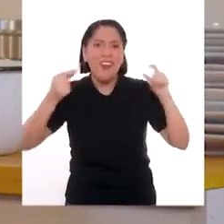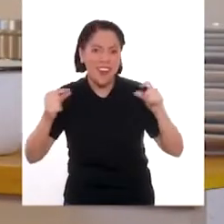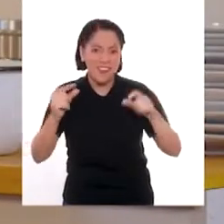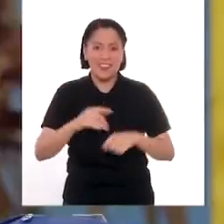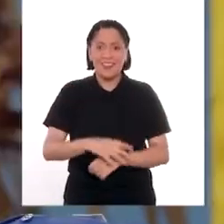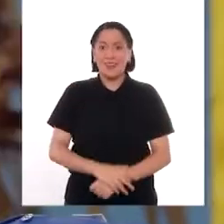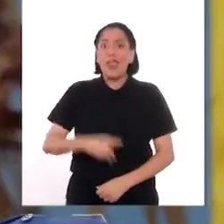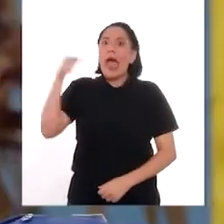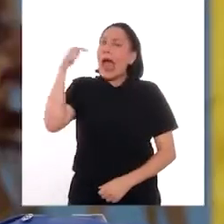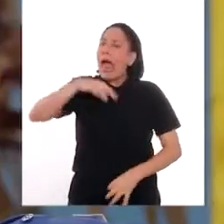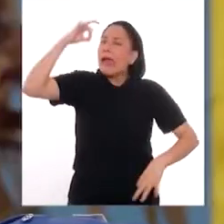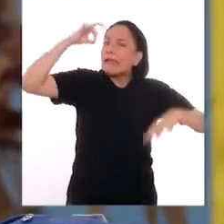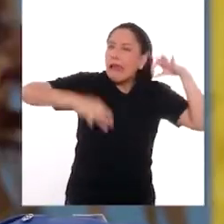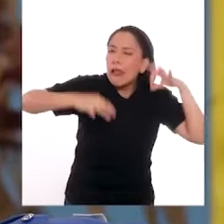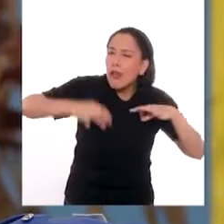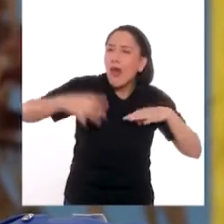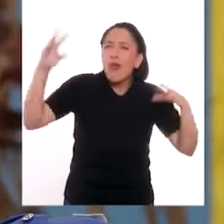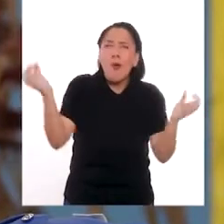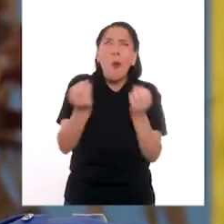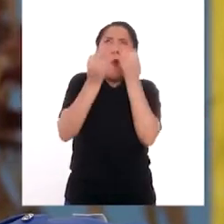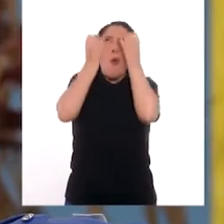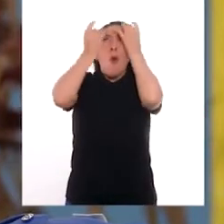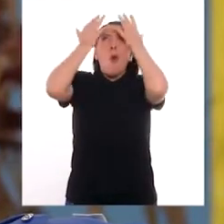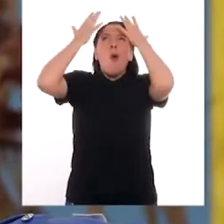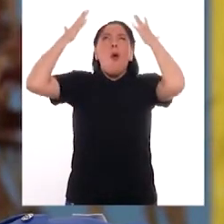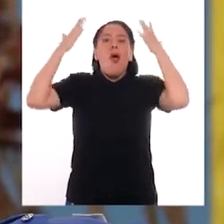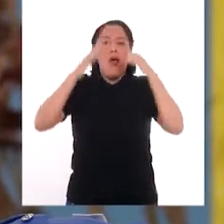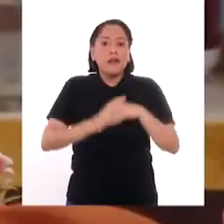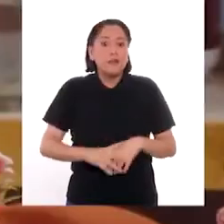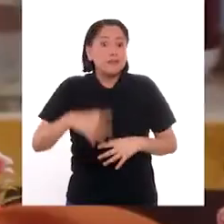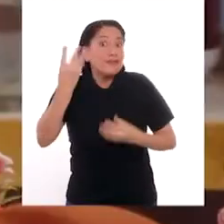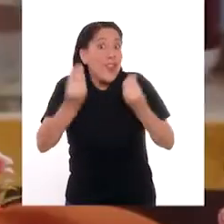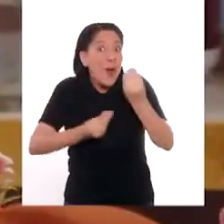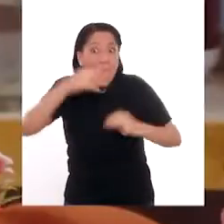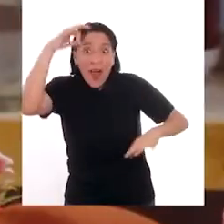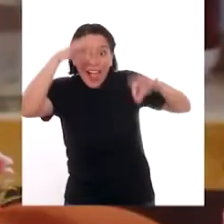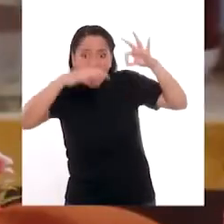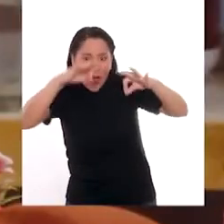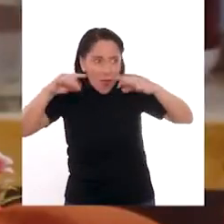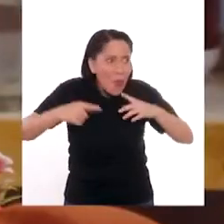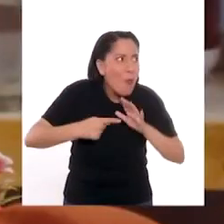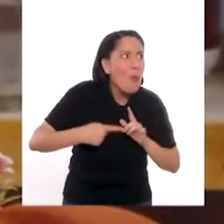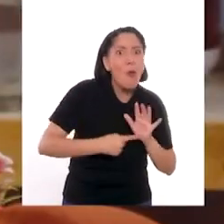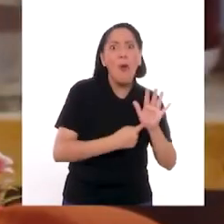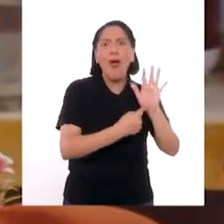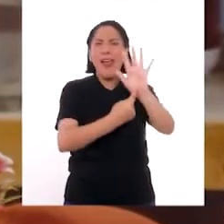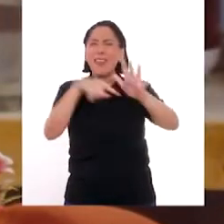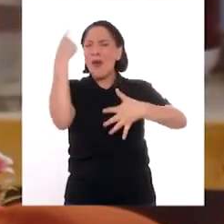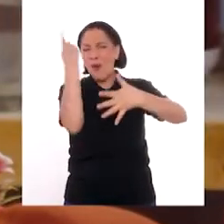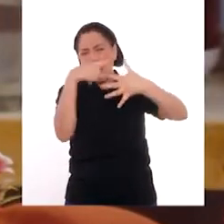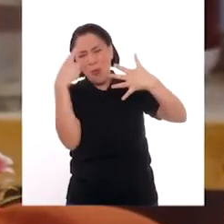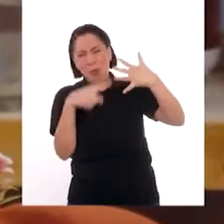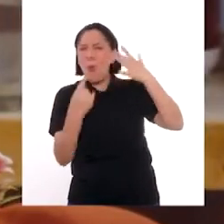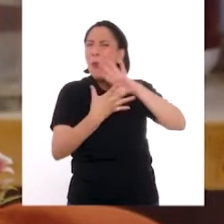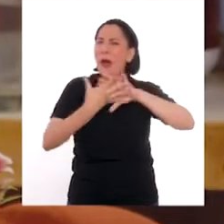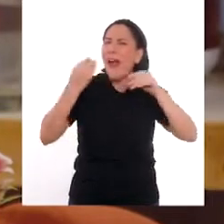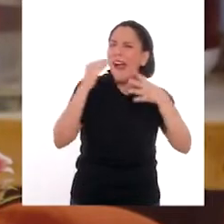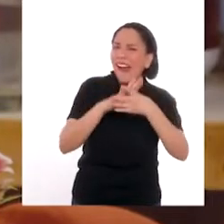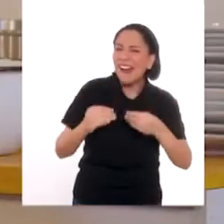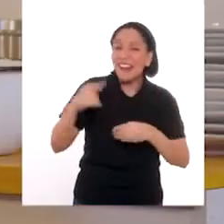quechua. Es que el teatro es muy inspirador. Y a través de él se pueden contar muchas